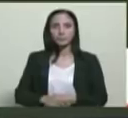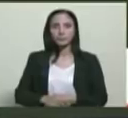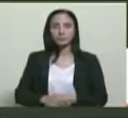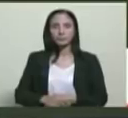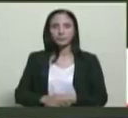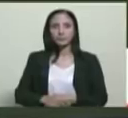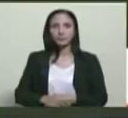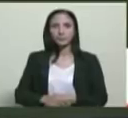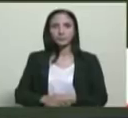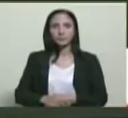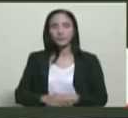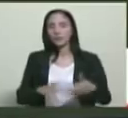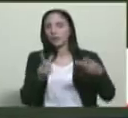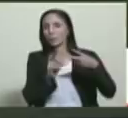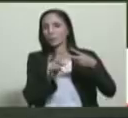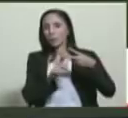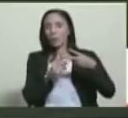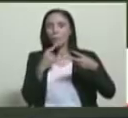Propuesta número 2.